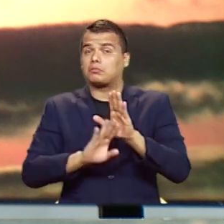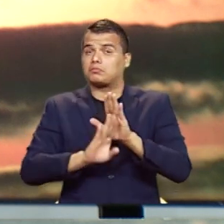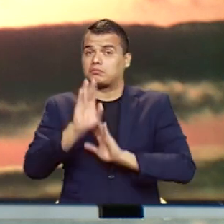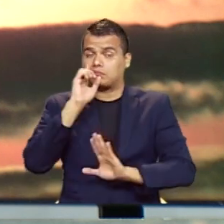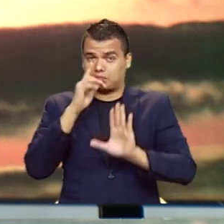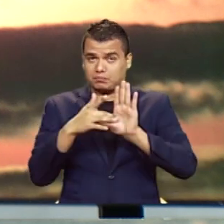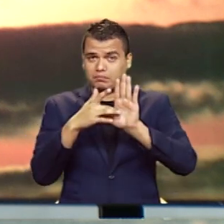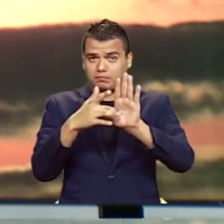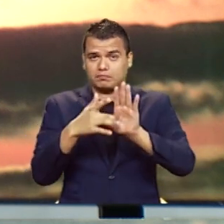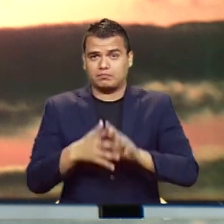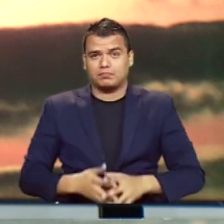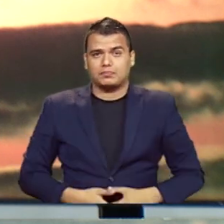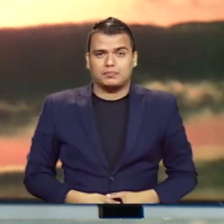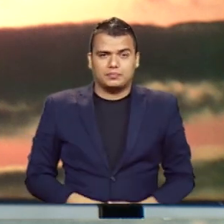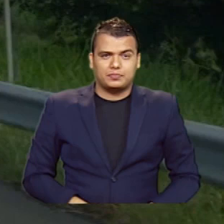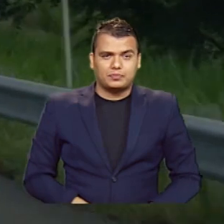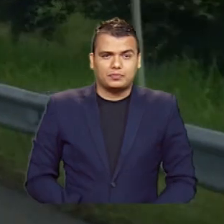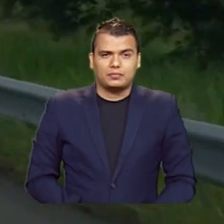el departamento del Valle del Cauca.